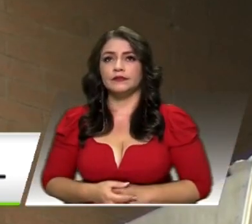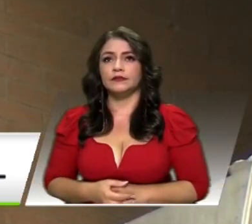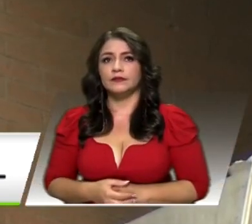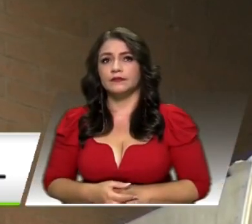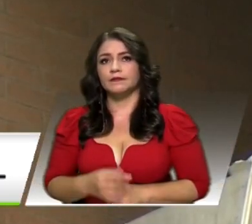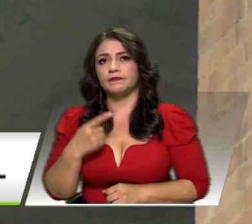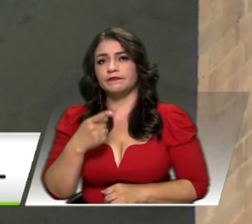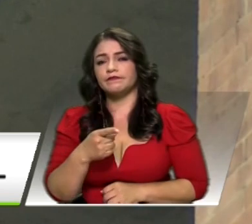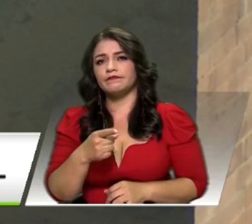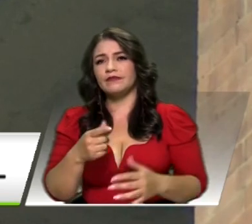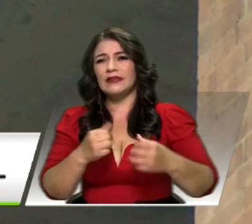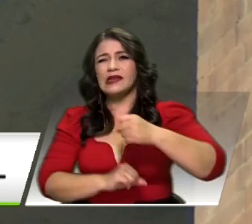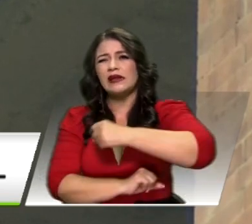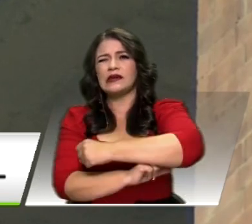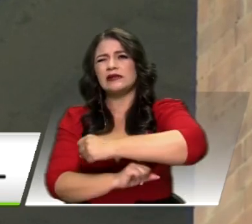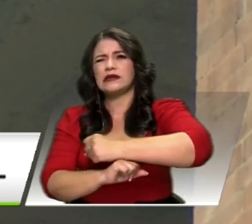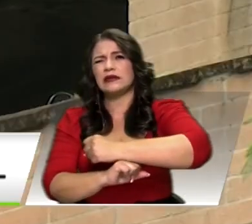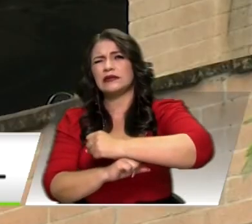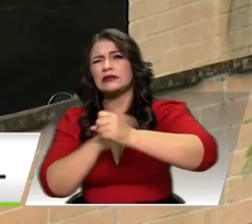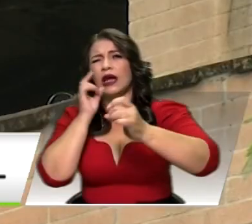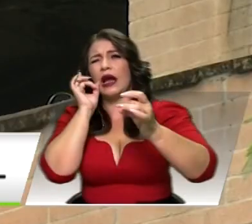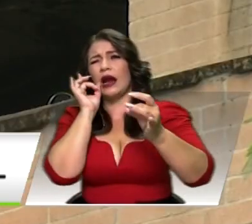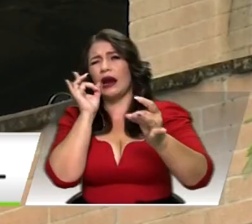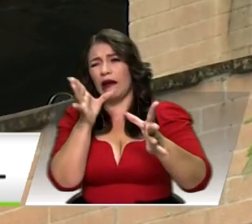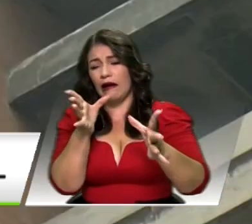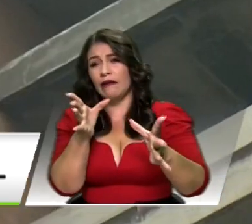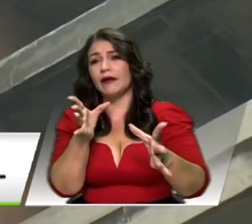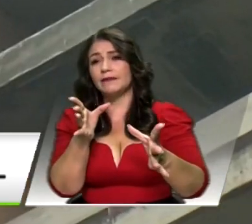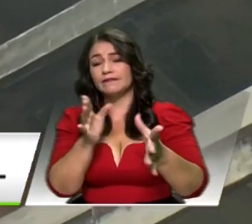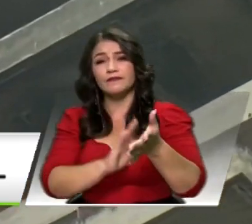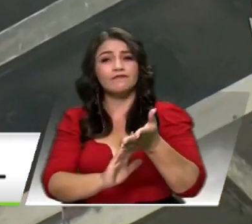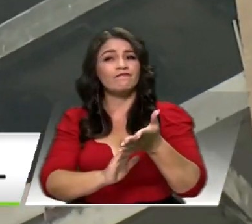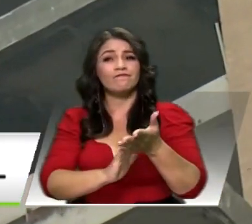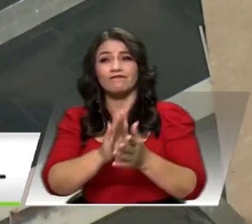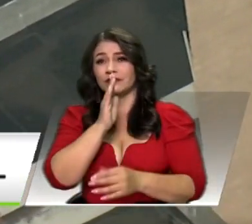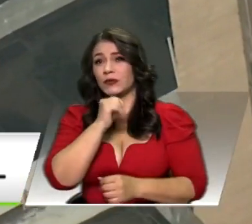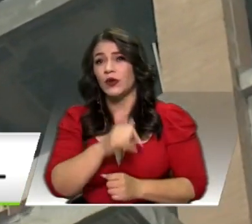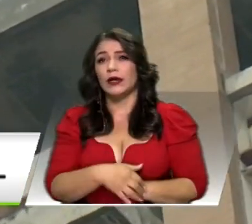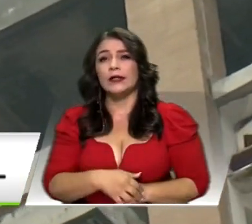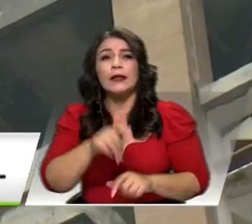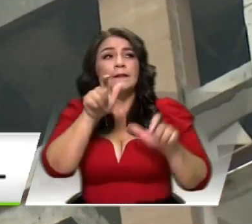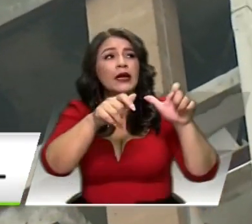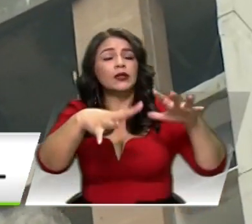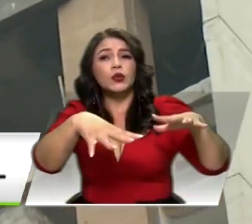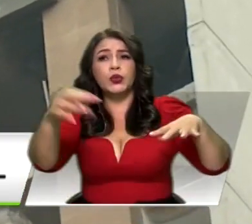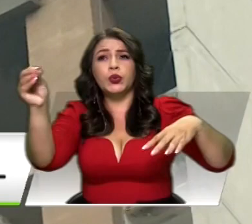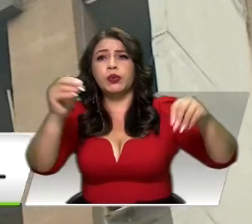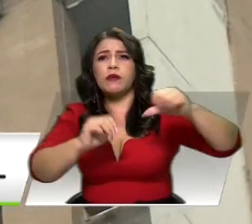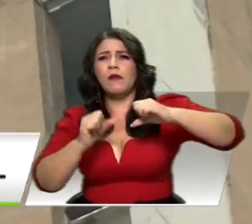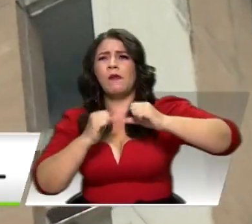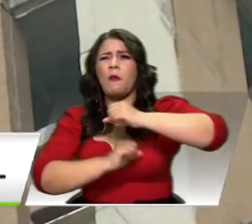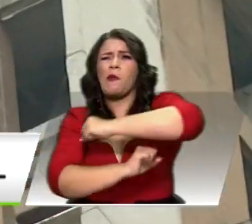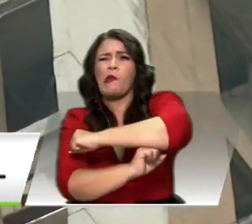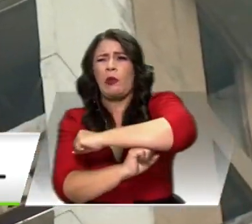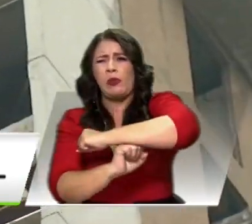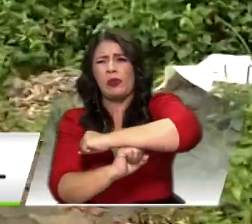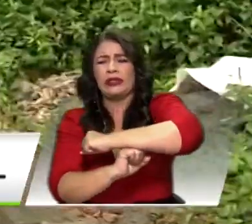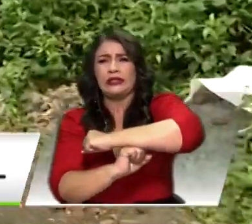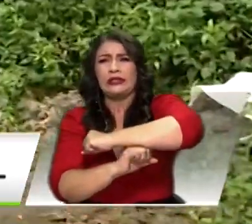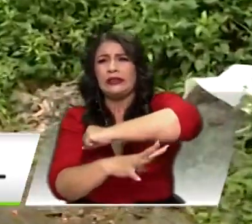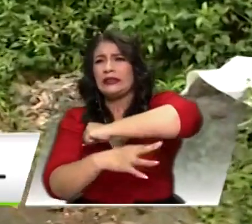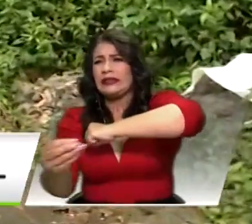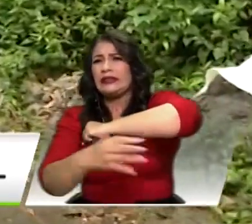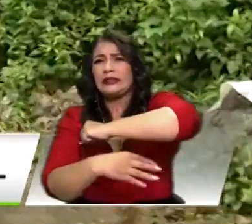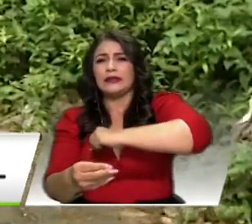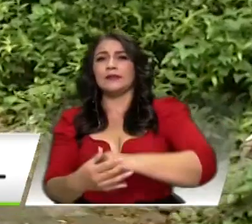estaba enfermo, con un diagnóstico terminal. Lo sacaron como si la flacidez de su estructura no aguardara la evacuación.